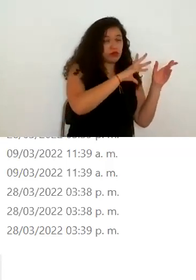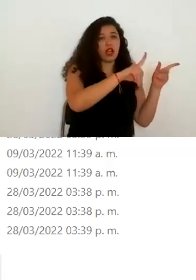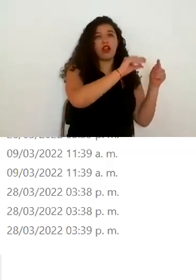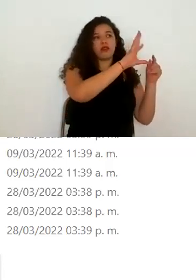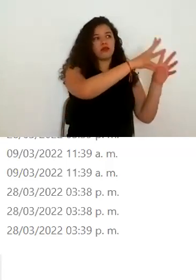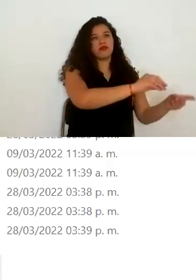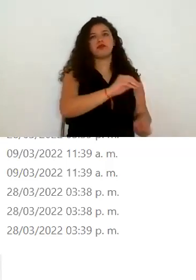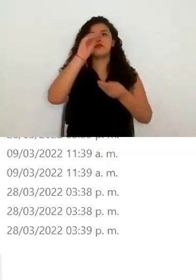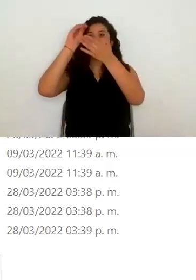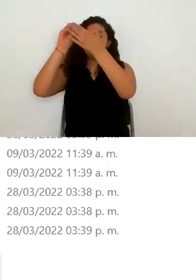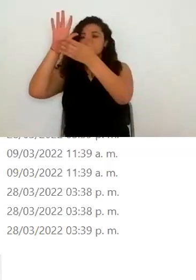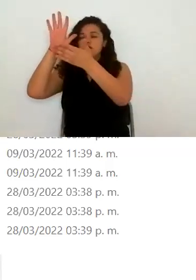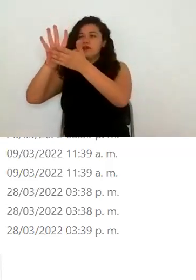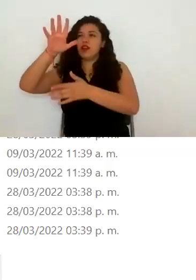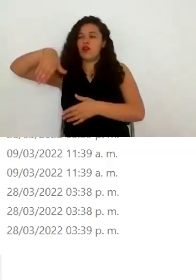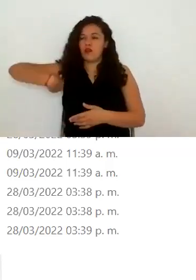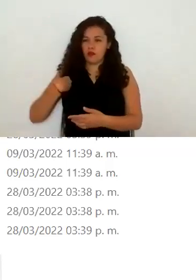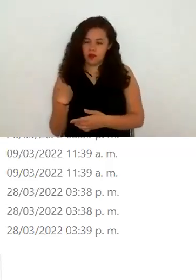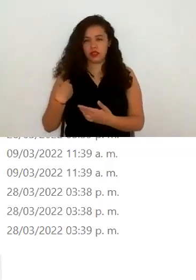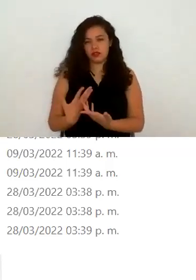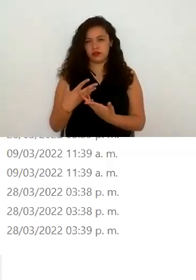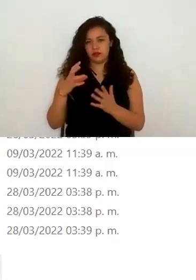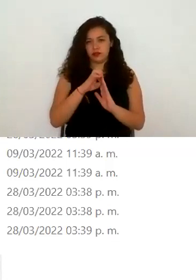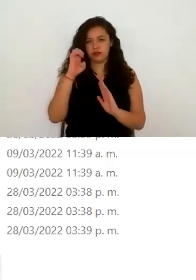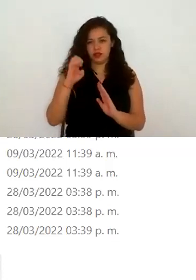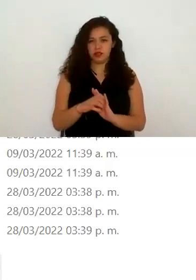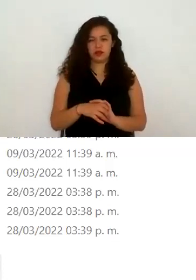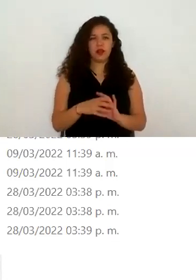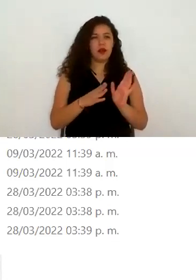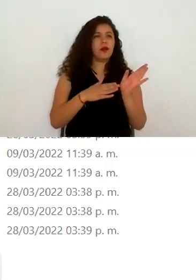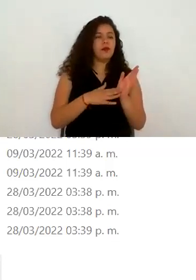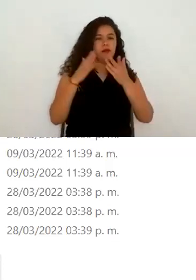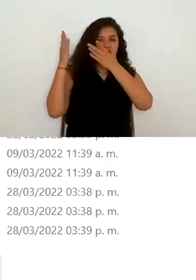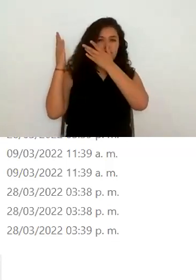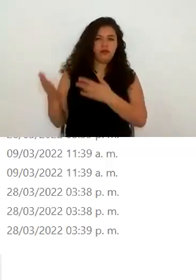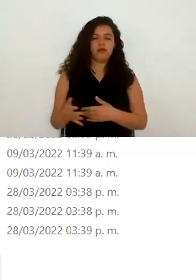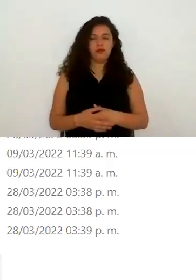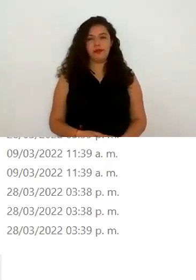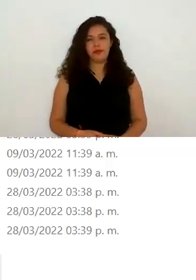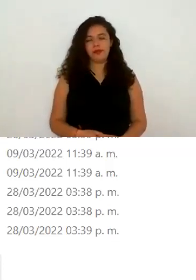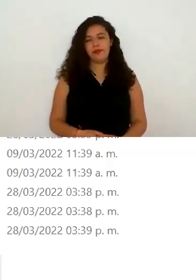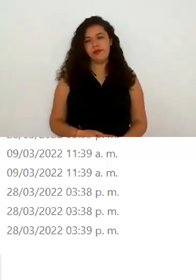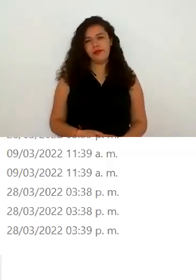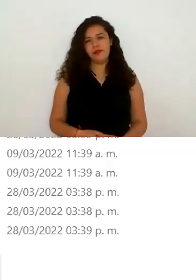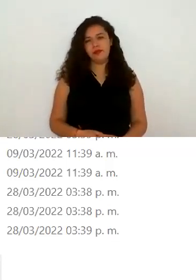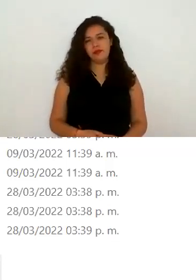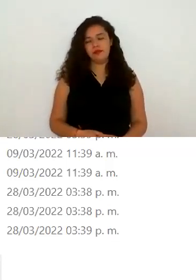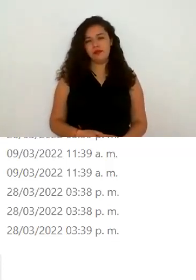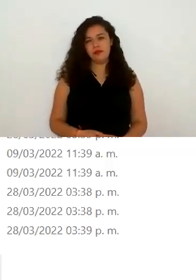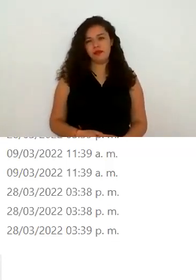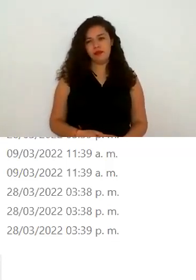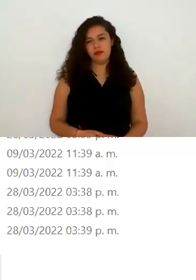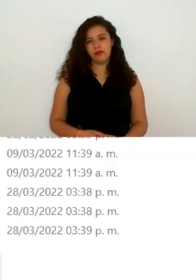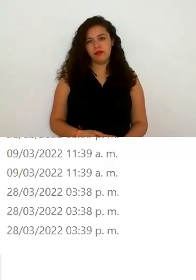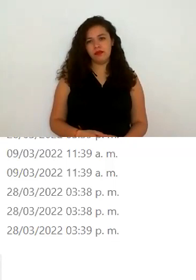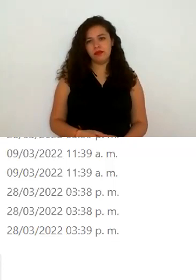social. Aquí les pongo ejemplos de documentos, ¿no? Afortunadamente, las computadoras nos